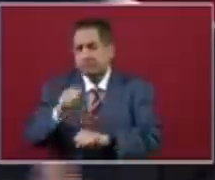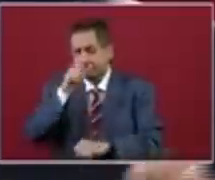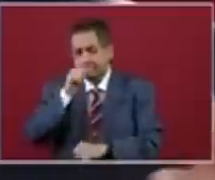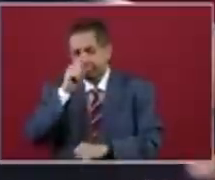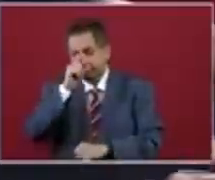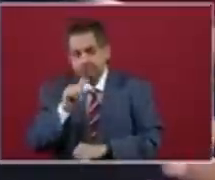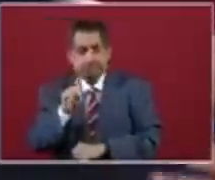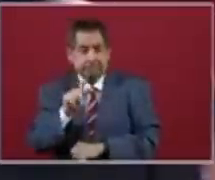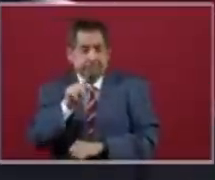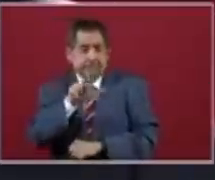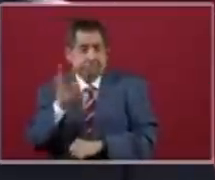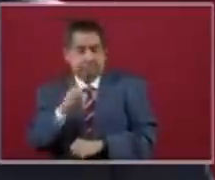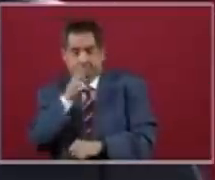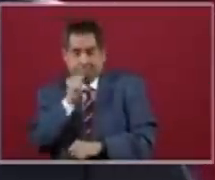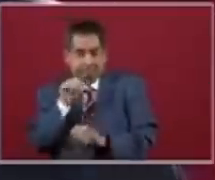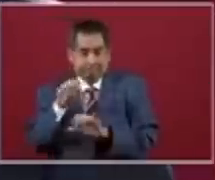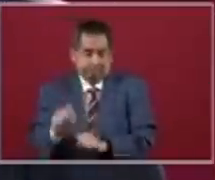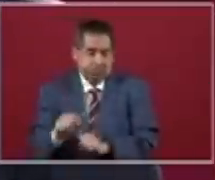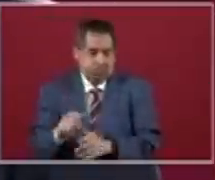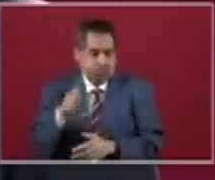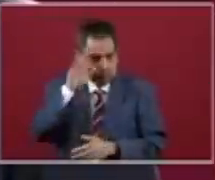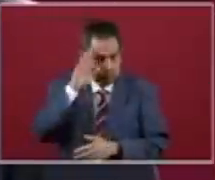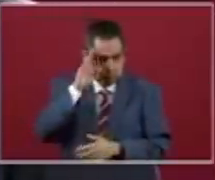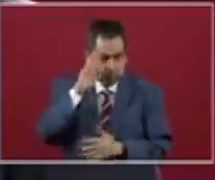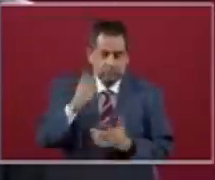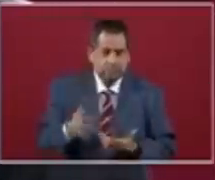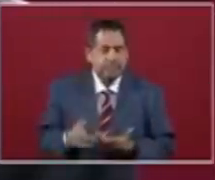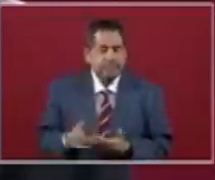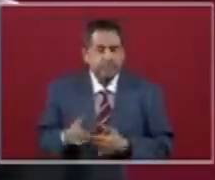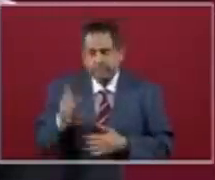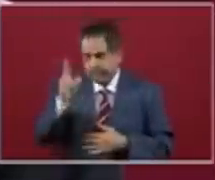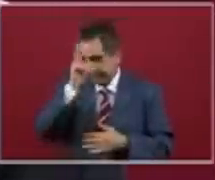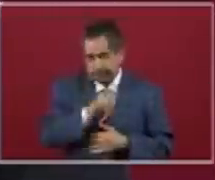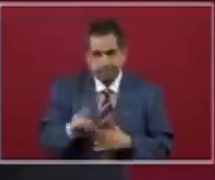Ese es uno de los saldos más